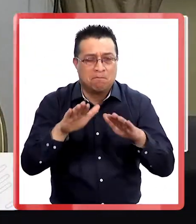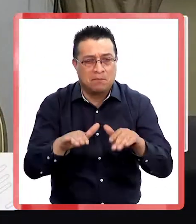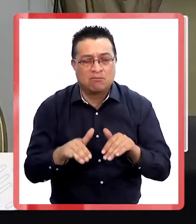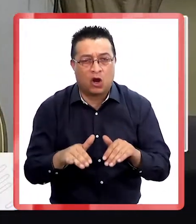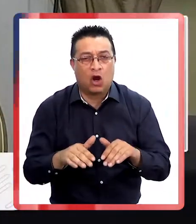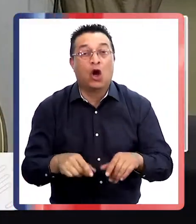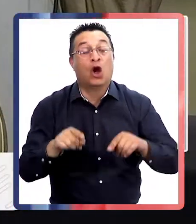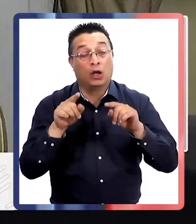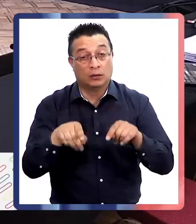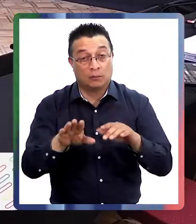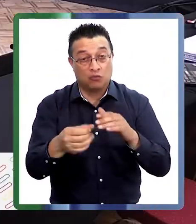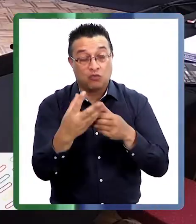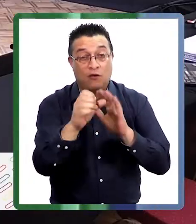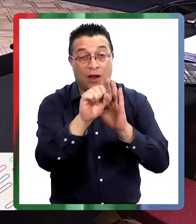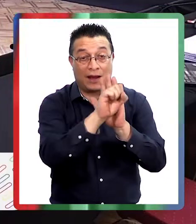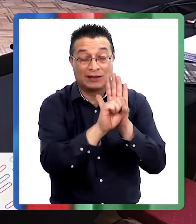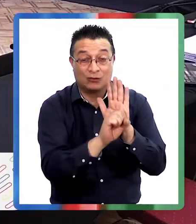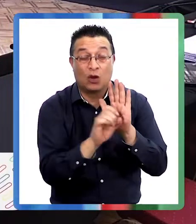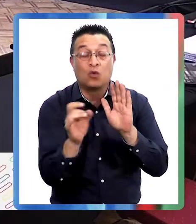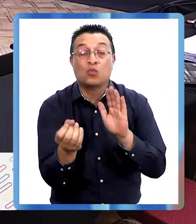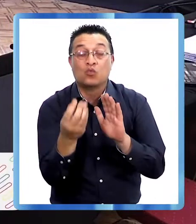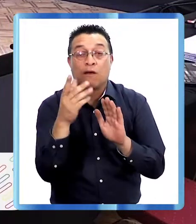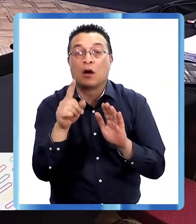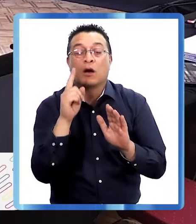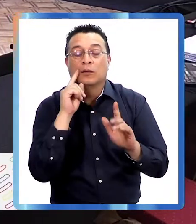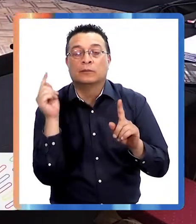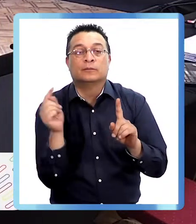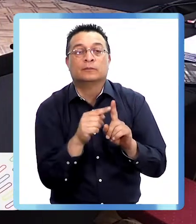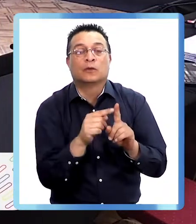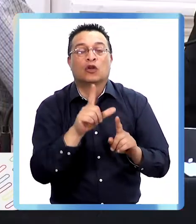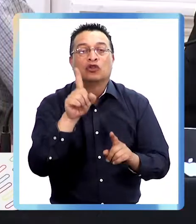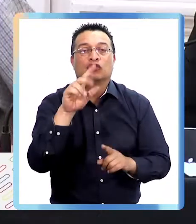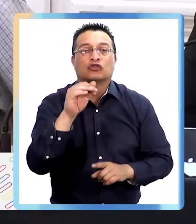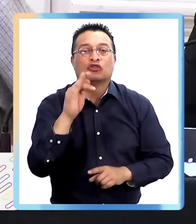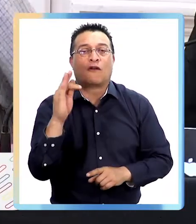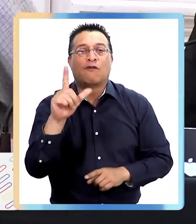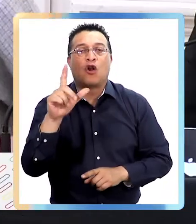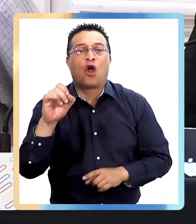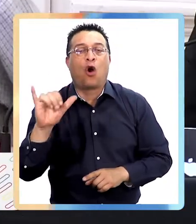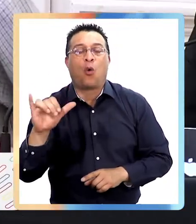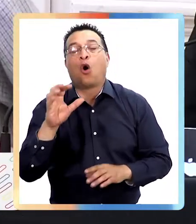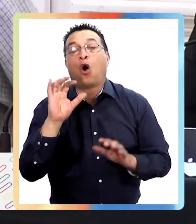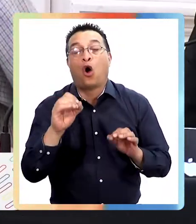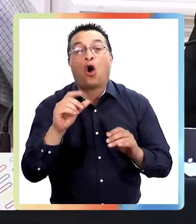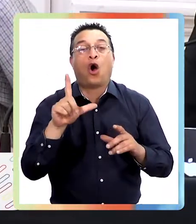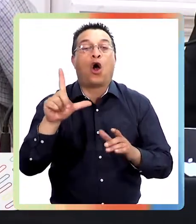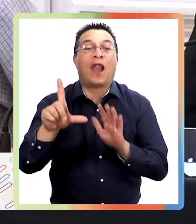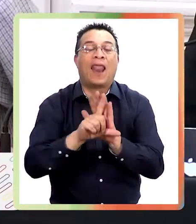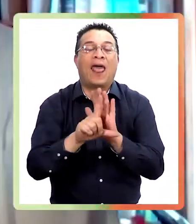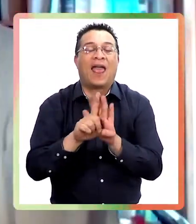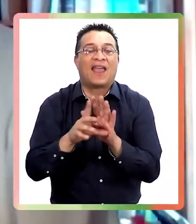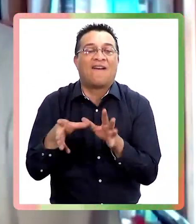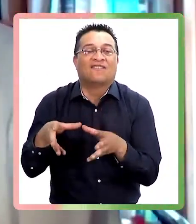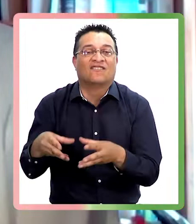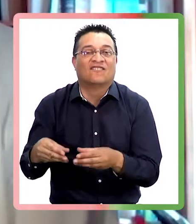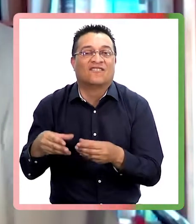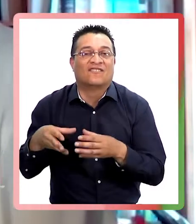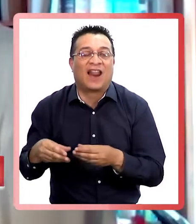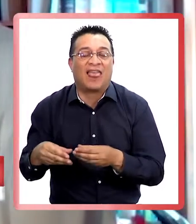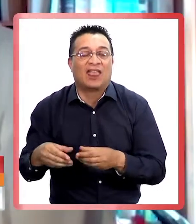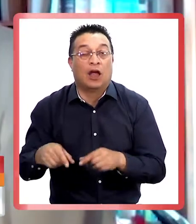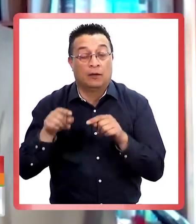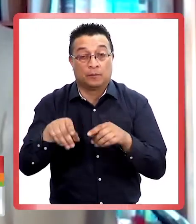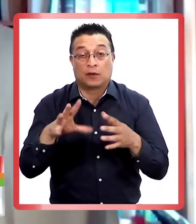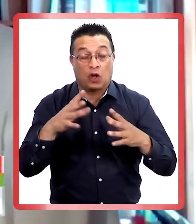que se incorpora en el nuevo articulado es el que se refiere al soft law o ley blanda. No solo lo que